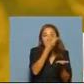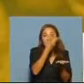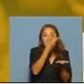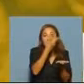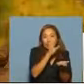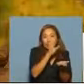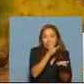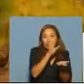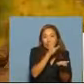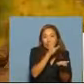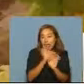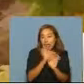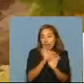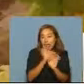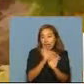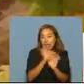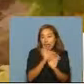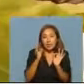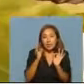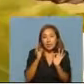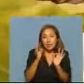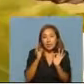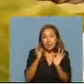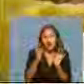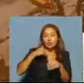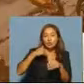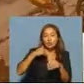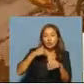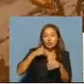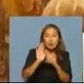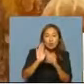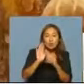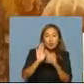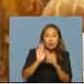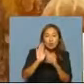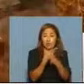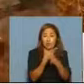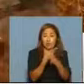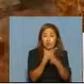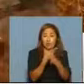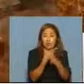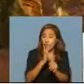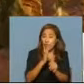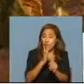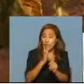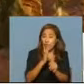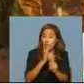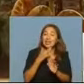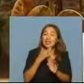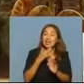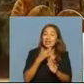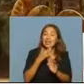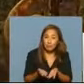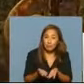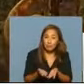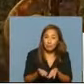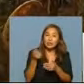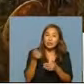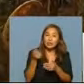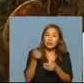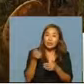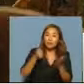ya es un cierto sí. Entendemos que es un paso adelante, pero no es lo definitivo para nosotros. Y entendemos, Jorge, que debemos seguir